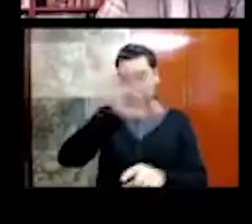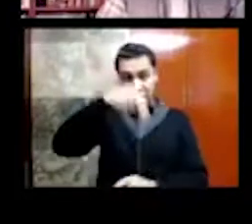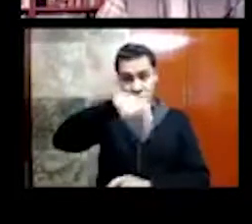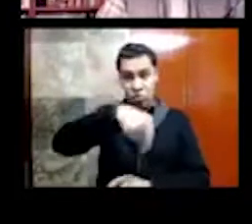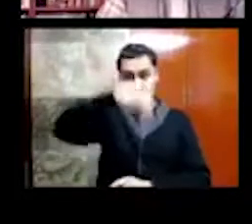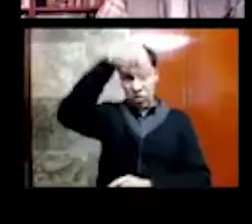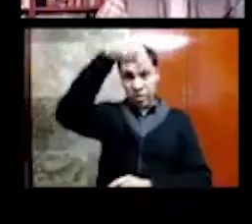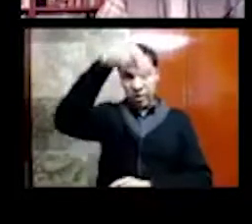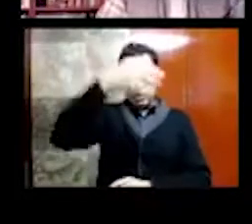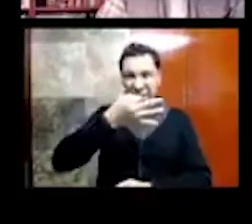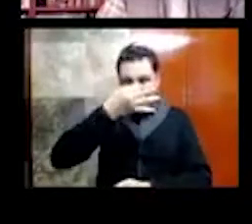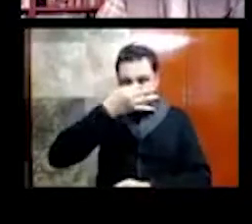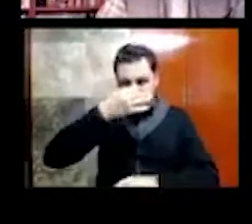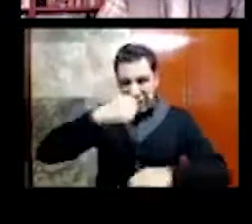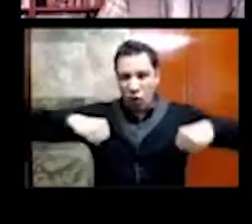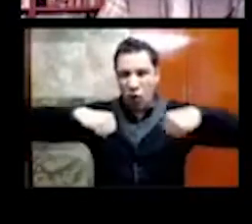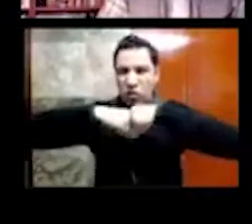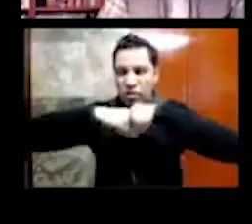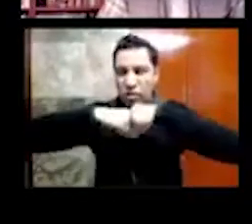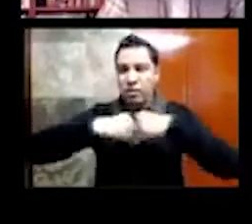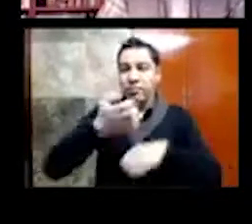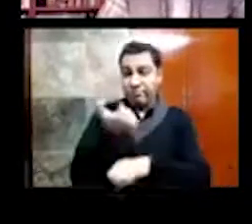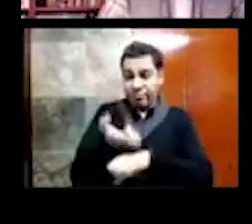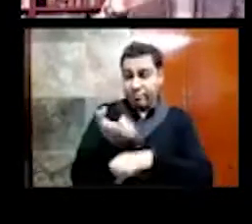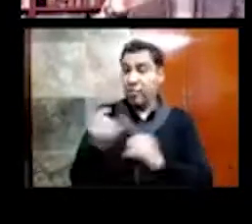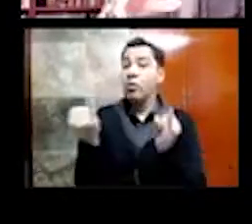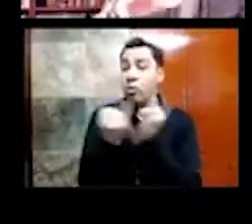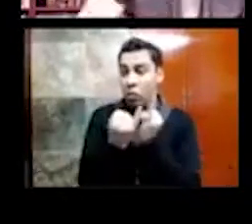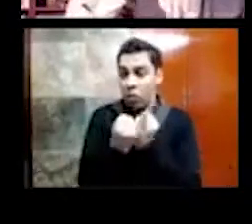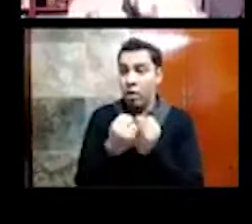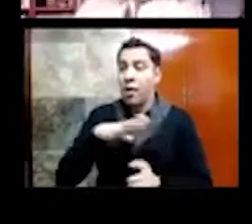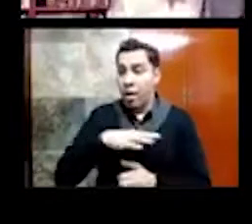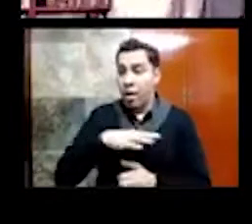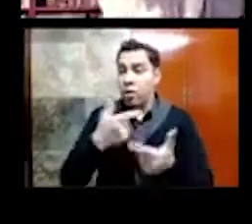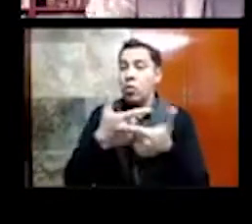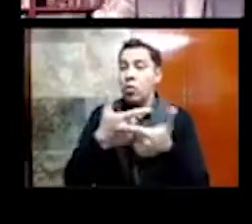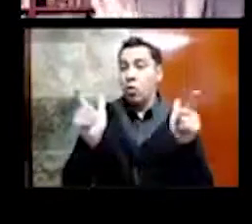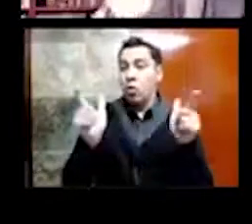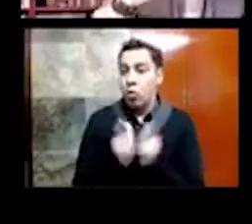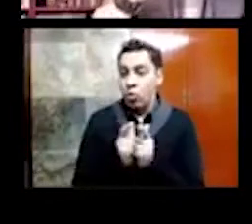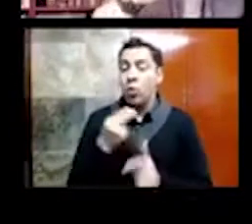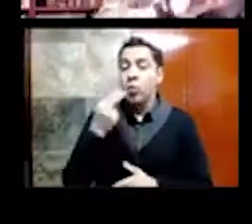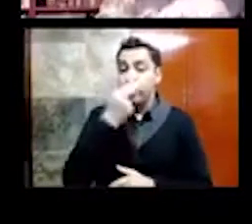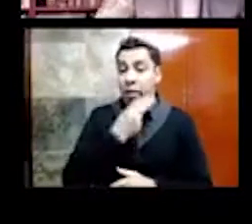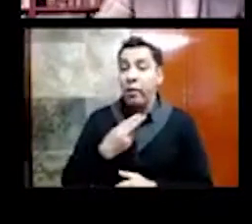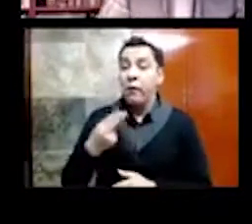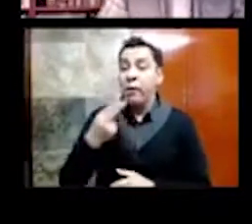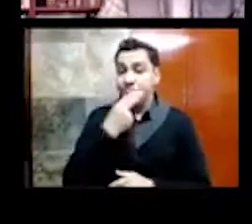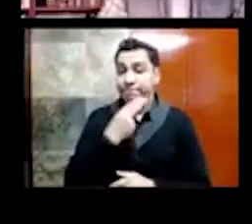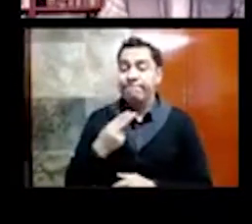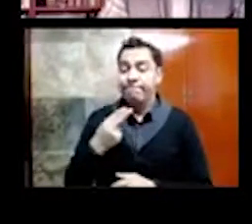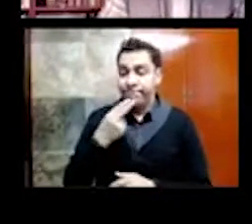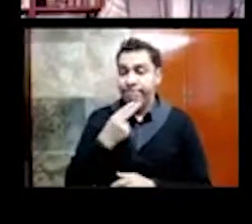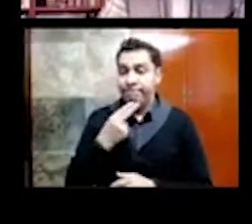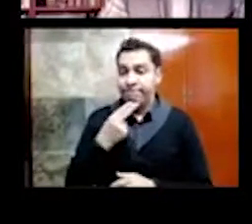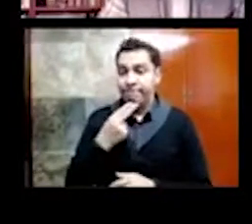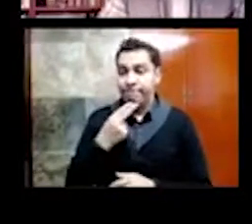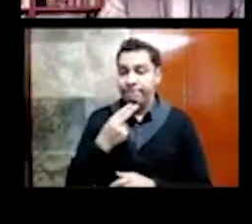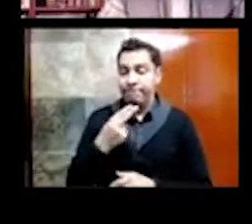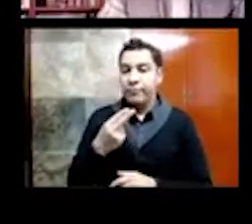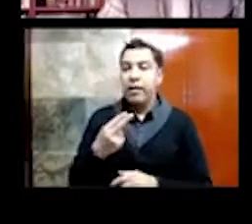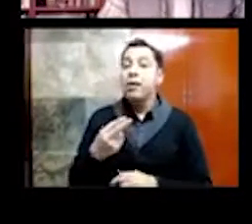constituye uno, decía Piña Chan, quizá uno de los muchos idiomas que debieron hablarse en